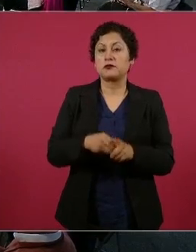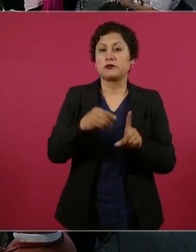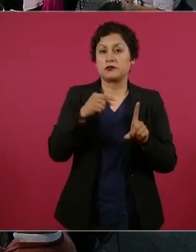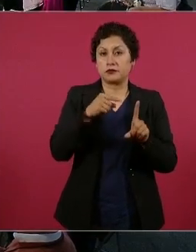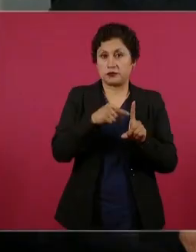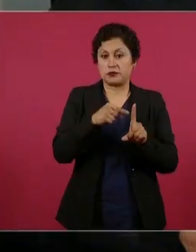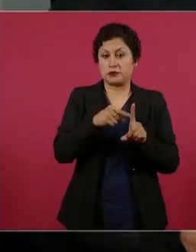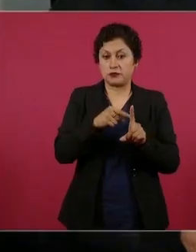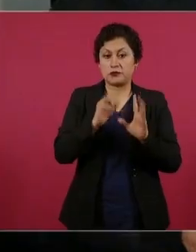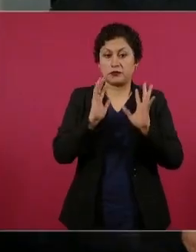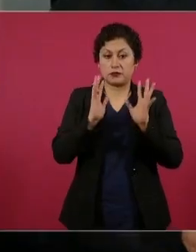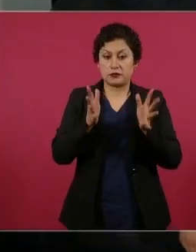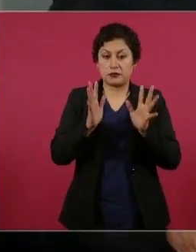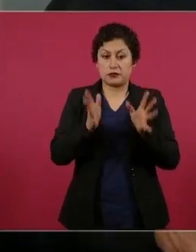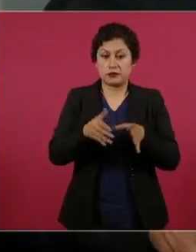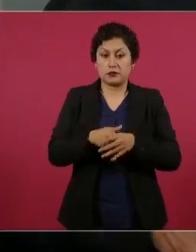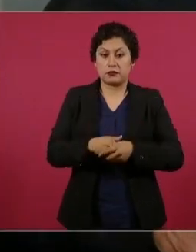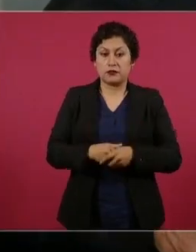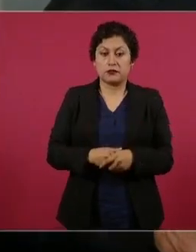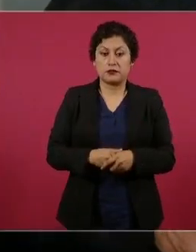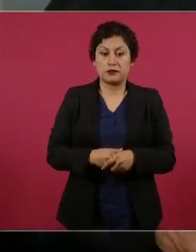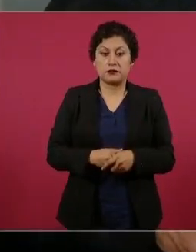cartas